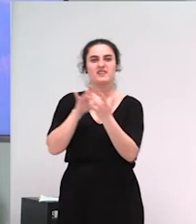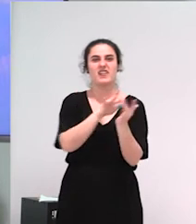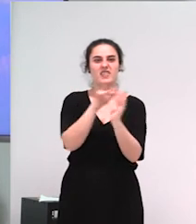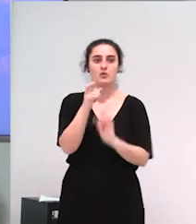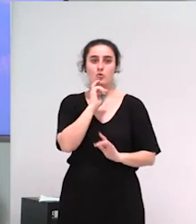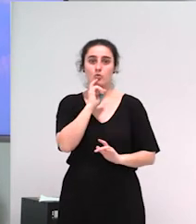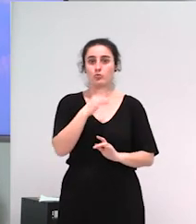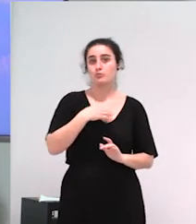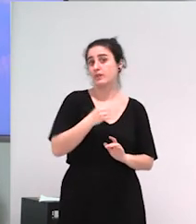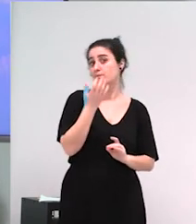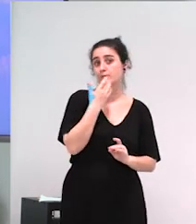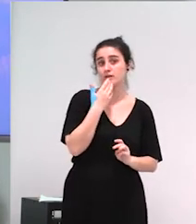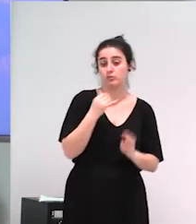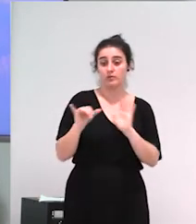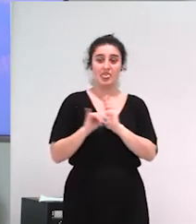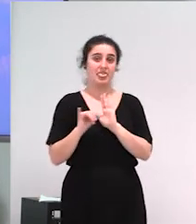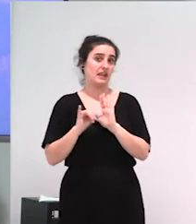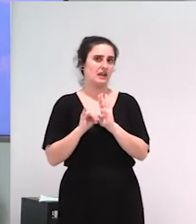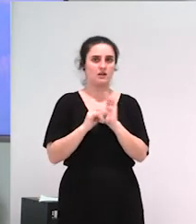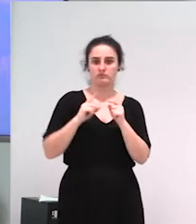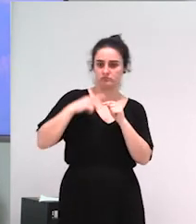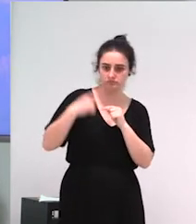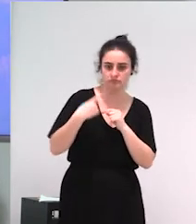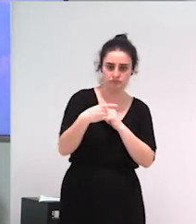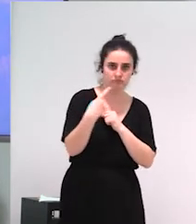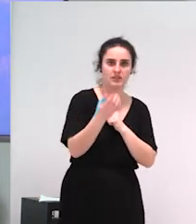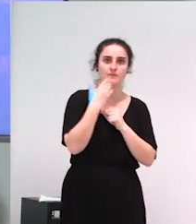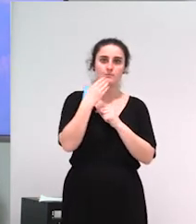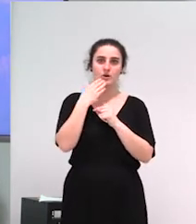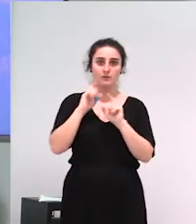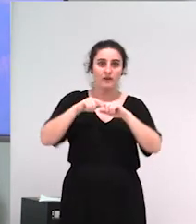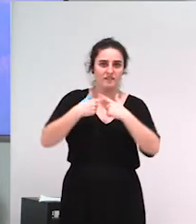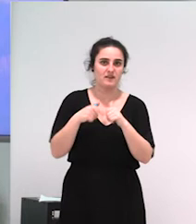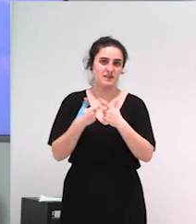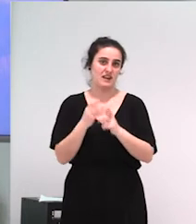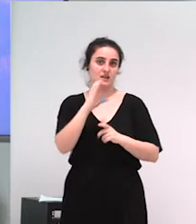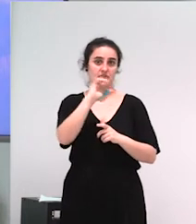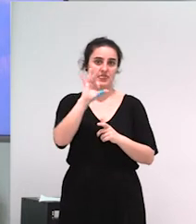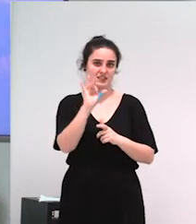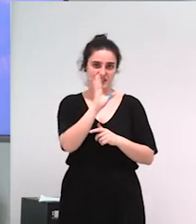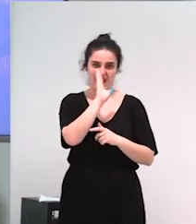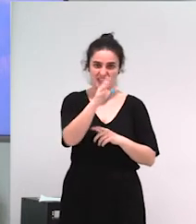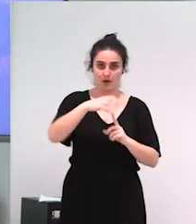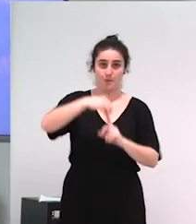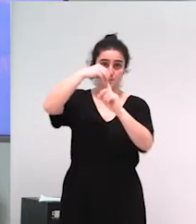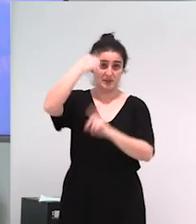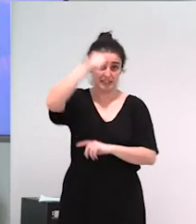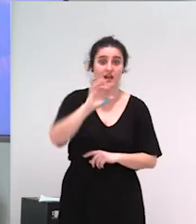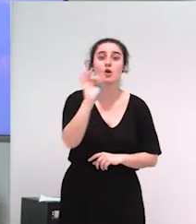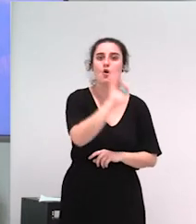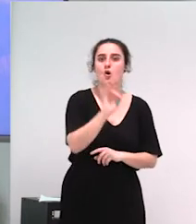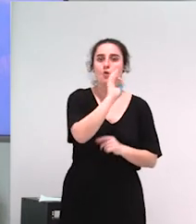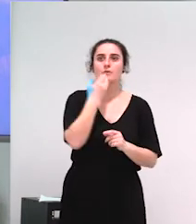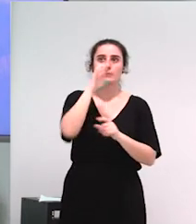sea a nivel más cercano del día a día dentro de la familia cis-heteropatriarcal o dentro de cómo deben ser las relaciones